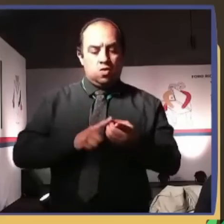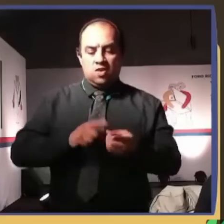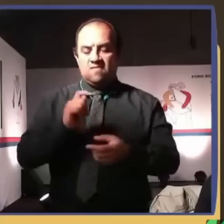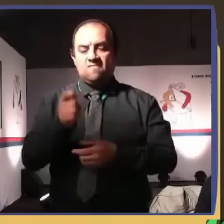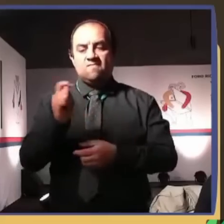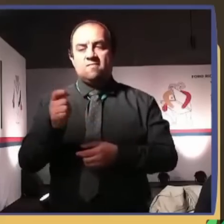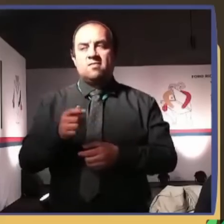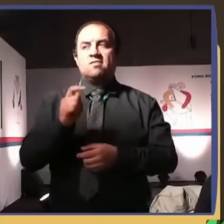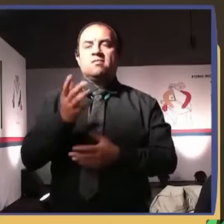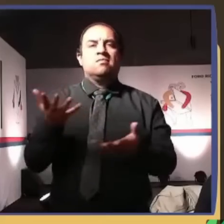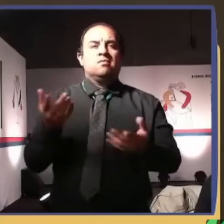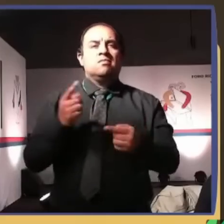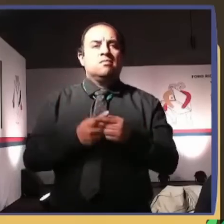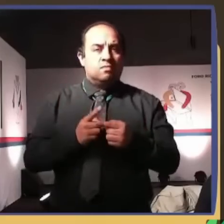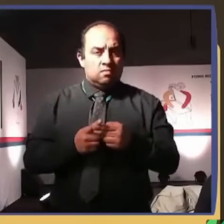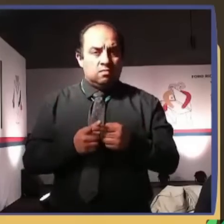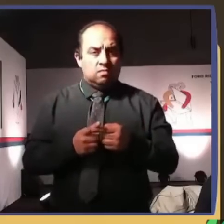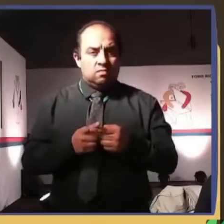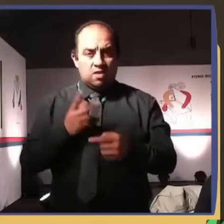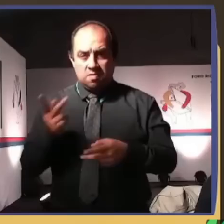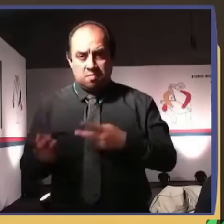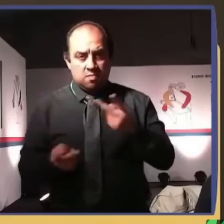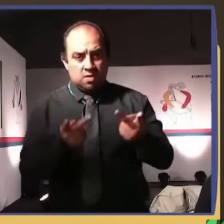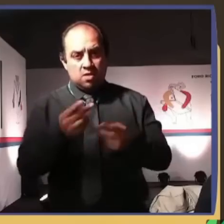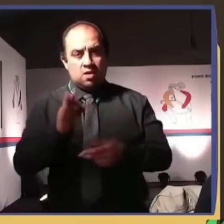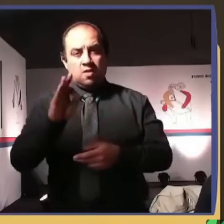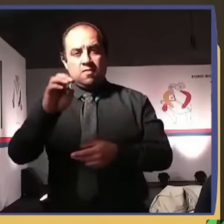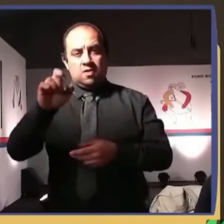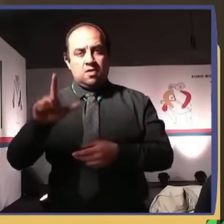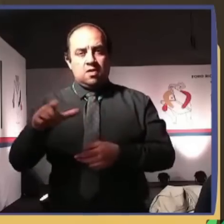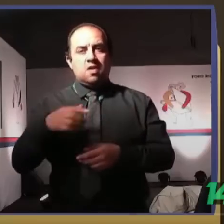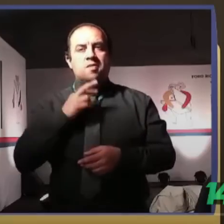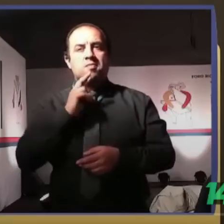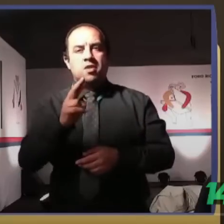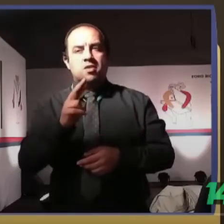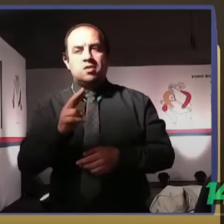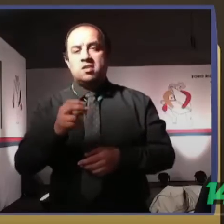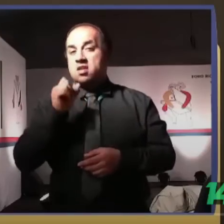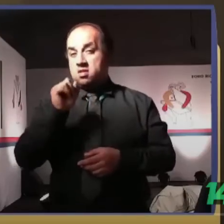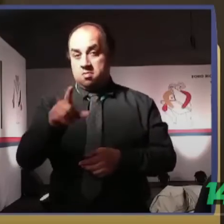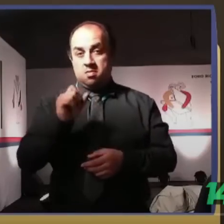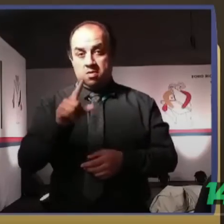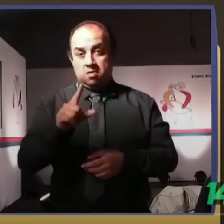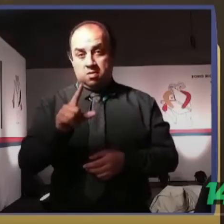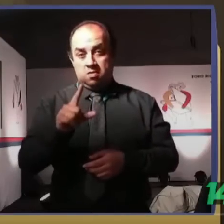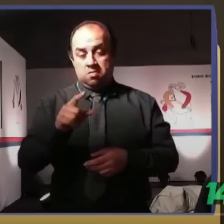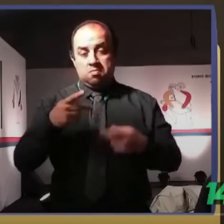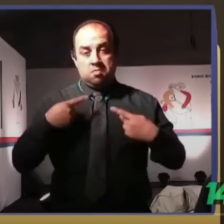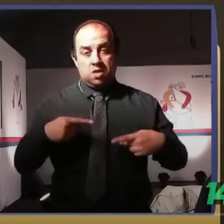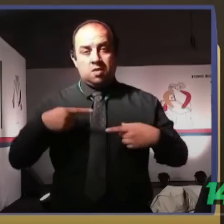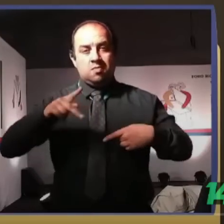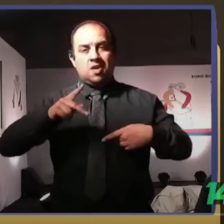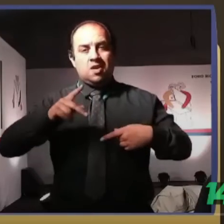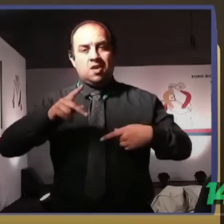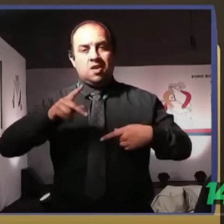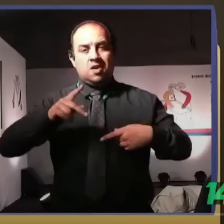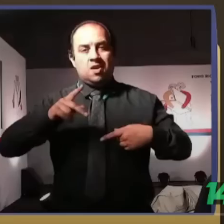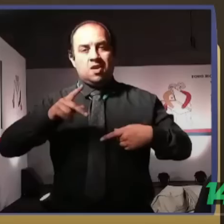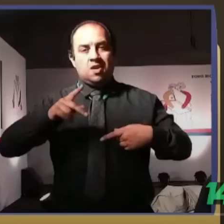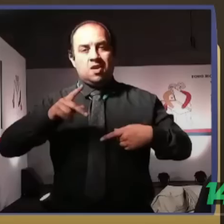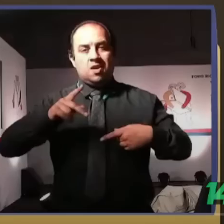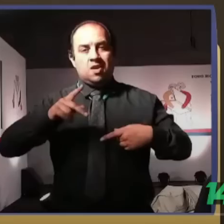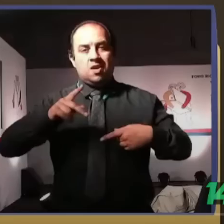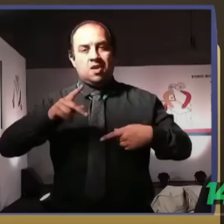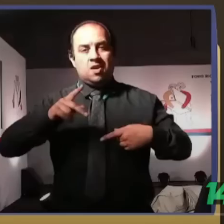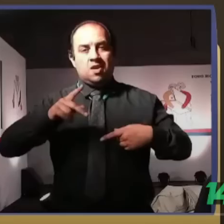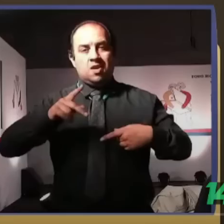es? Preguntaban. Y Fidel contestó, es el mismo, no más que transformado. Muchas gracias.